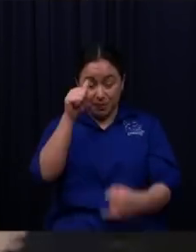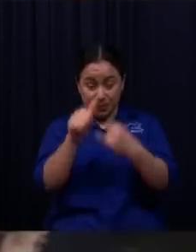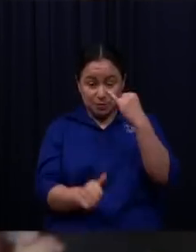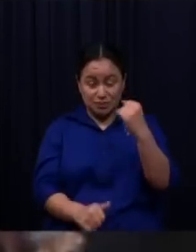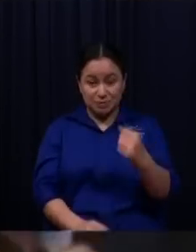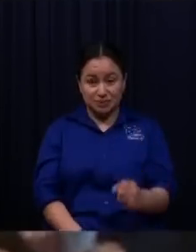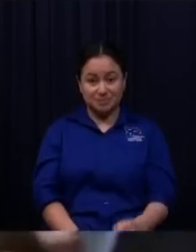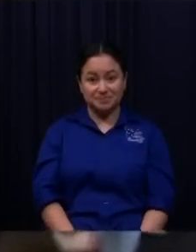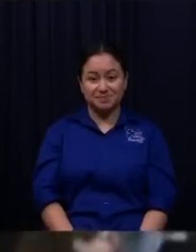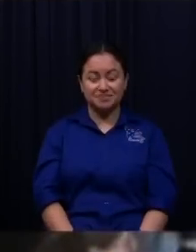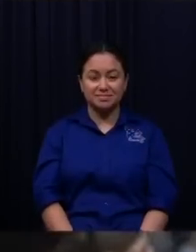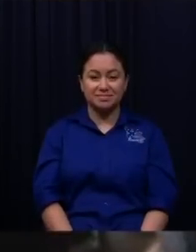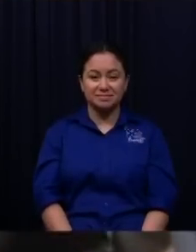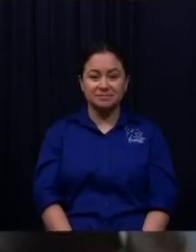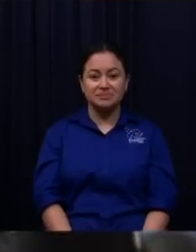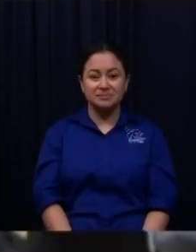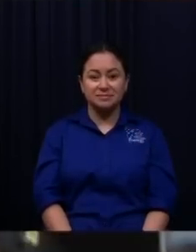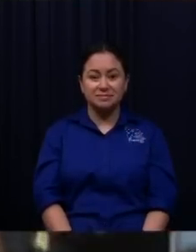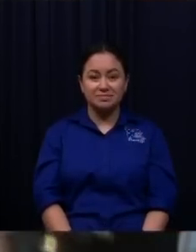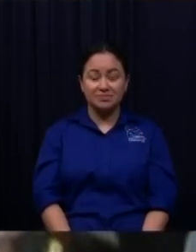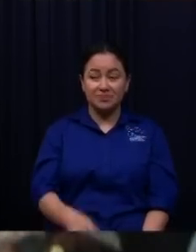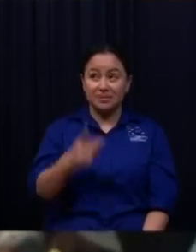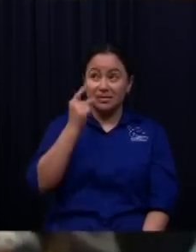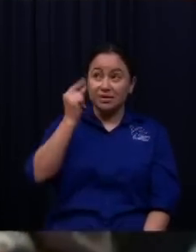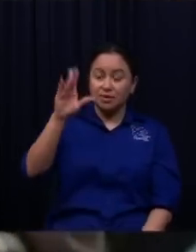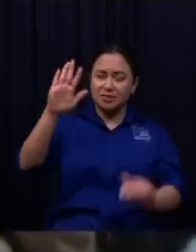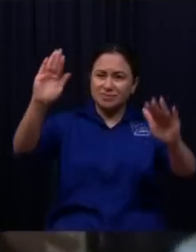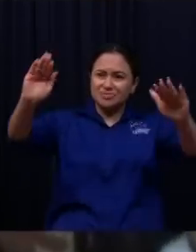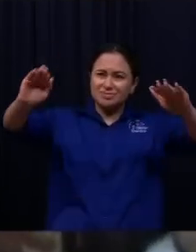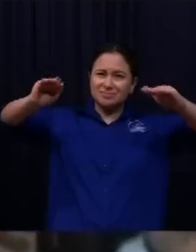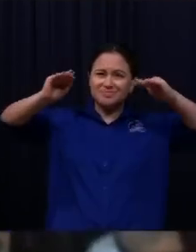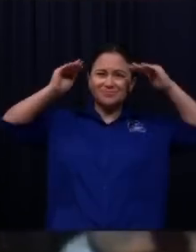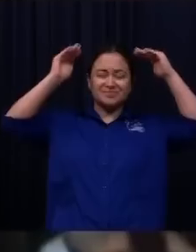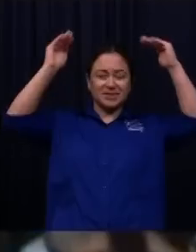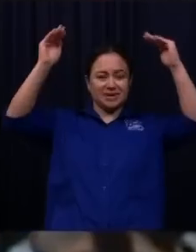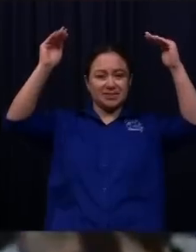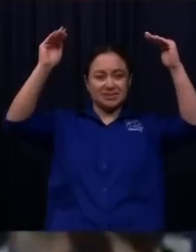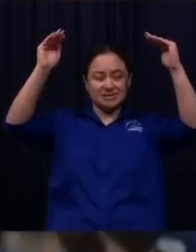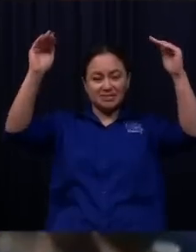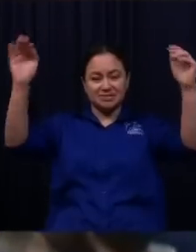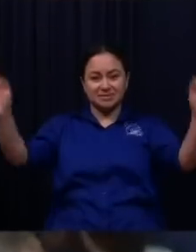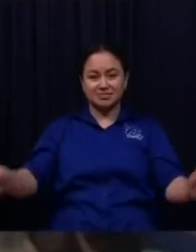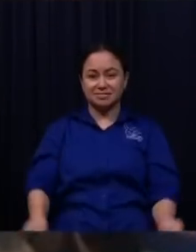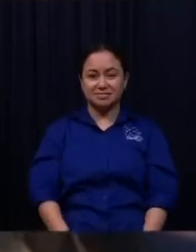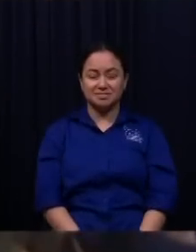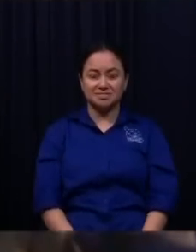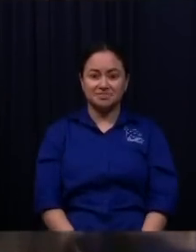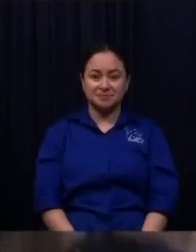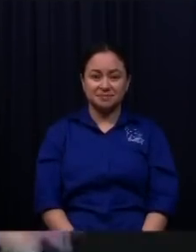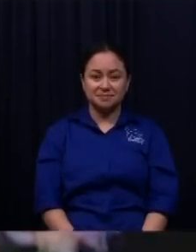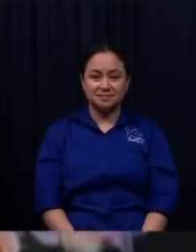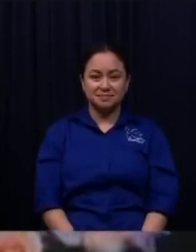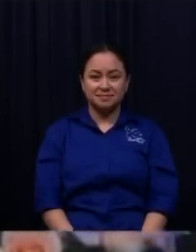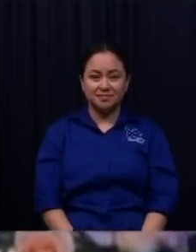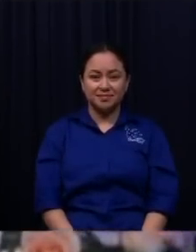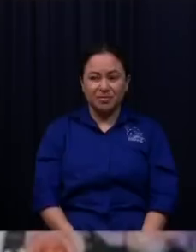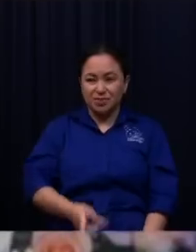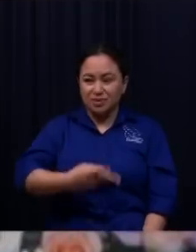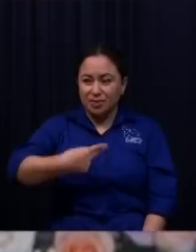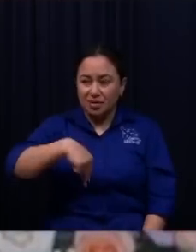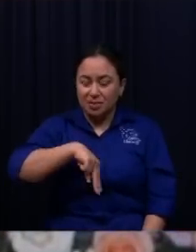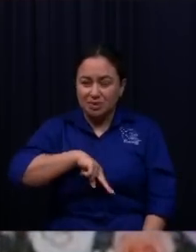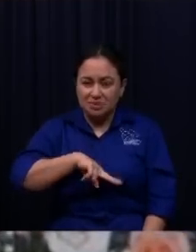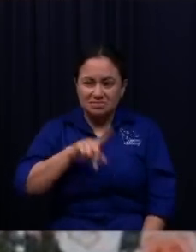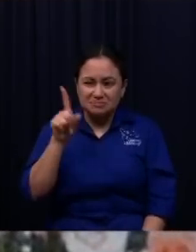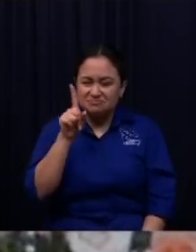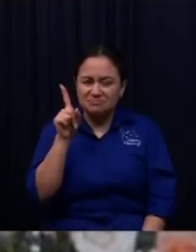es tan grande, es que es inentendible. ¿Sabes qué